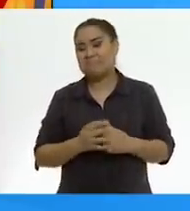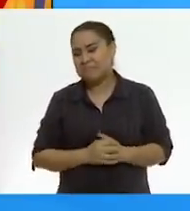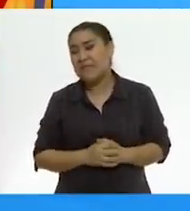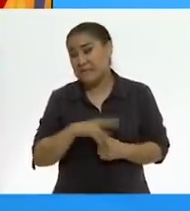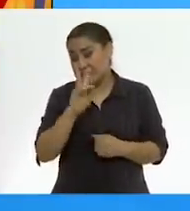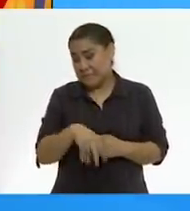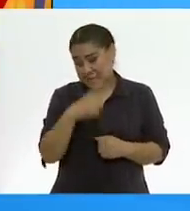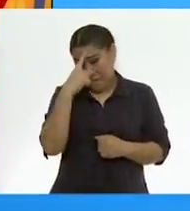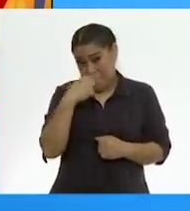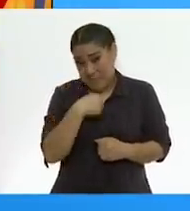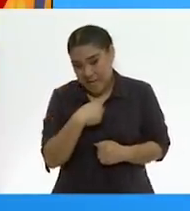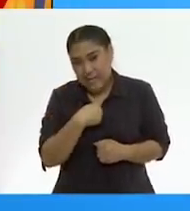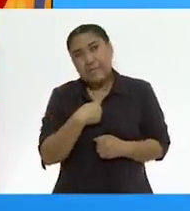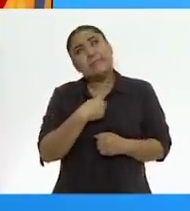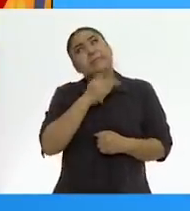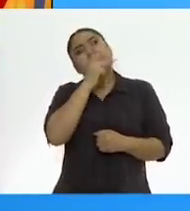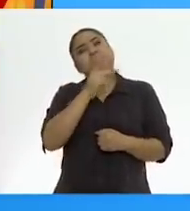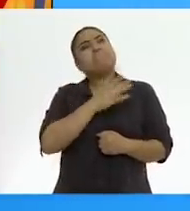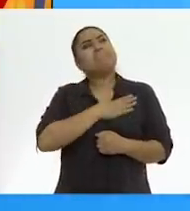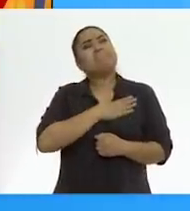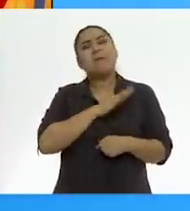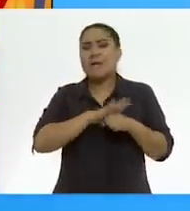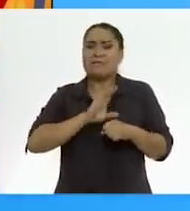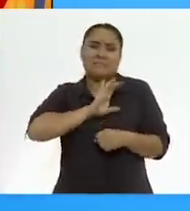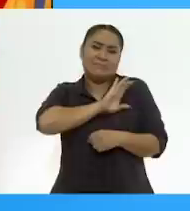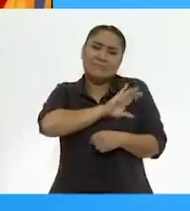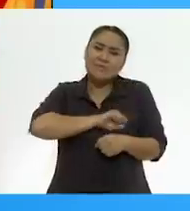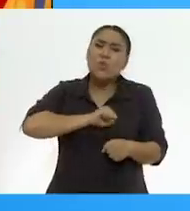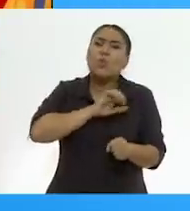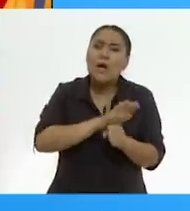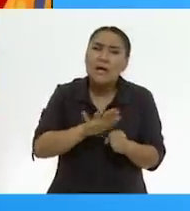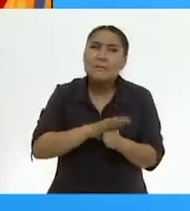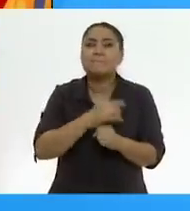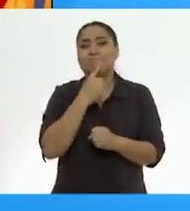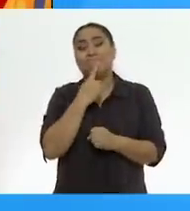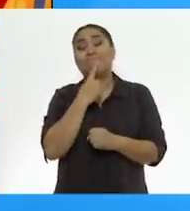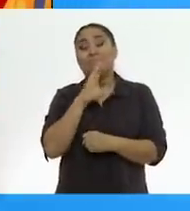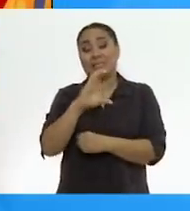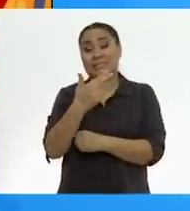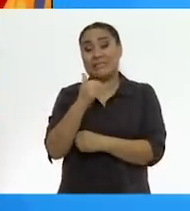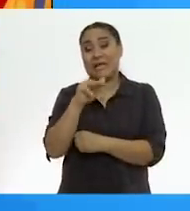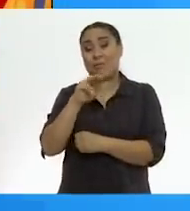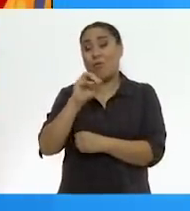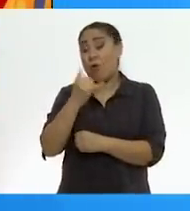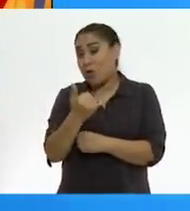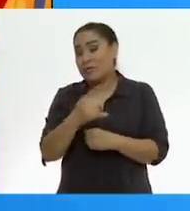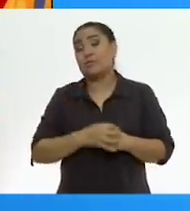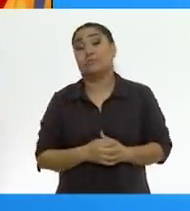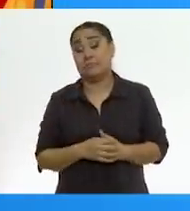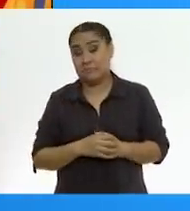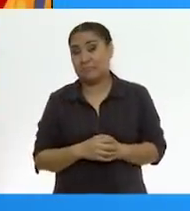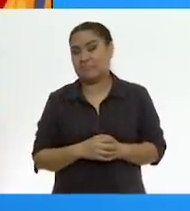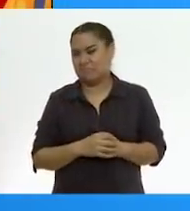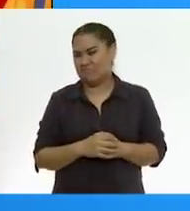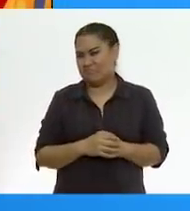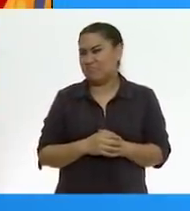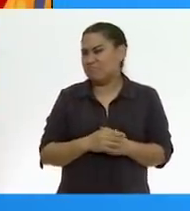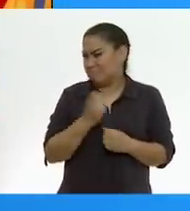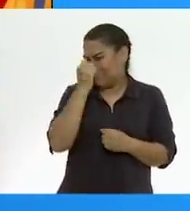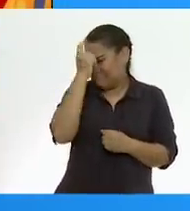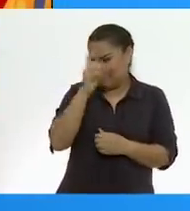a mí, la palabra que más me gusta en muchos sentidos es chamoy. Y el que inventó el